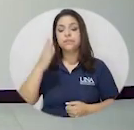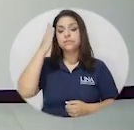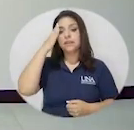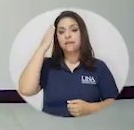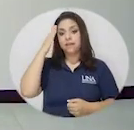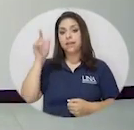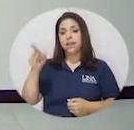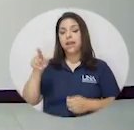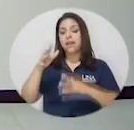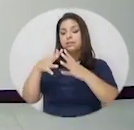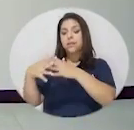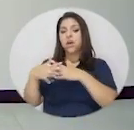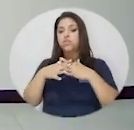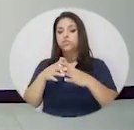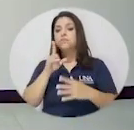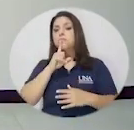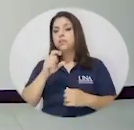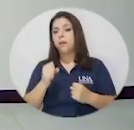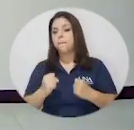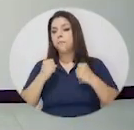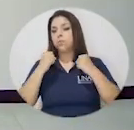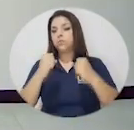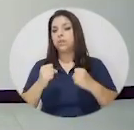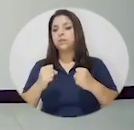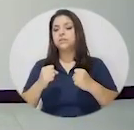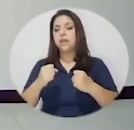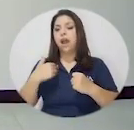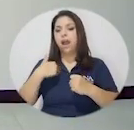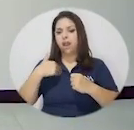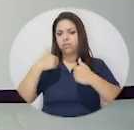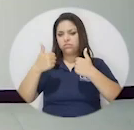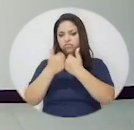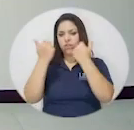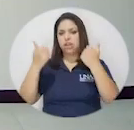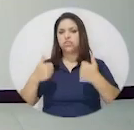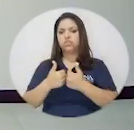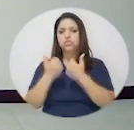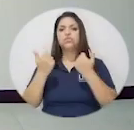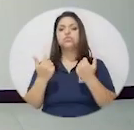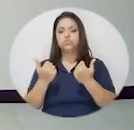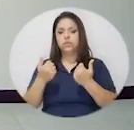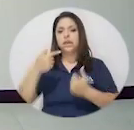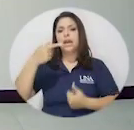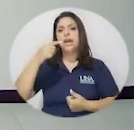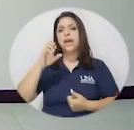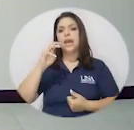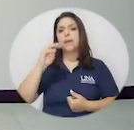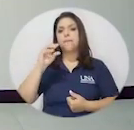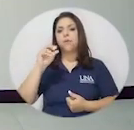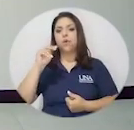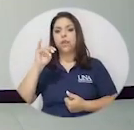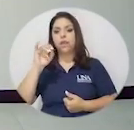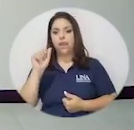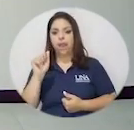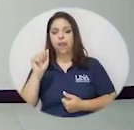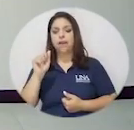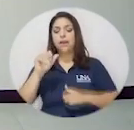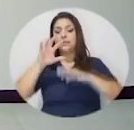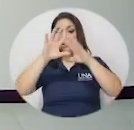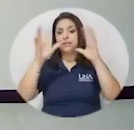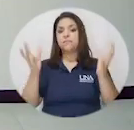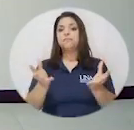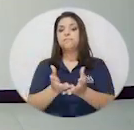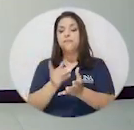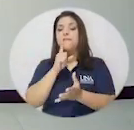una potencia que enfrenta retos en el ámbito de la hegemonía a nivel planetario, en el continente